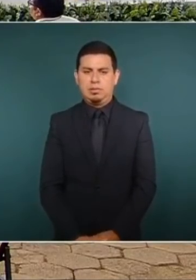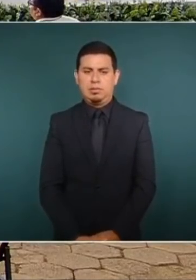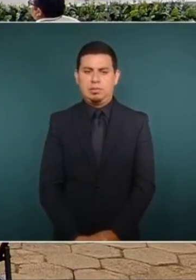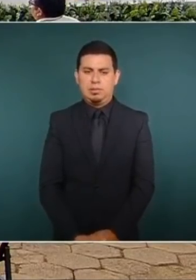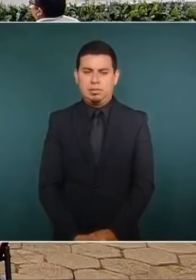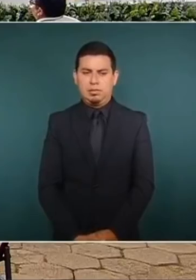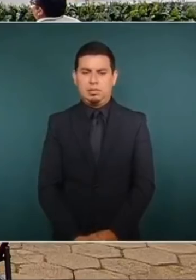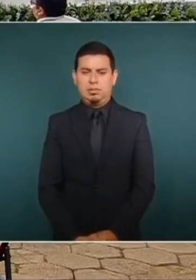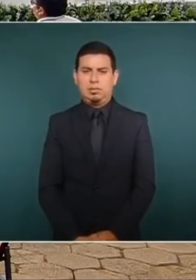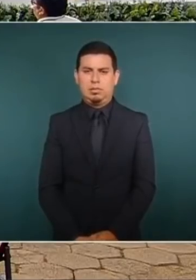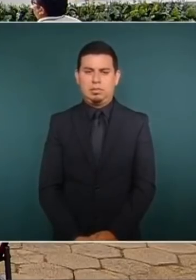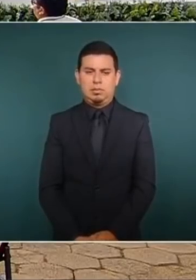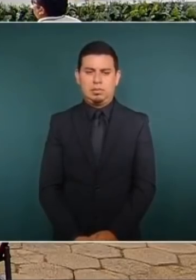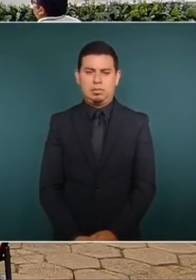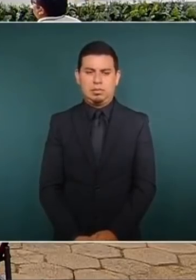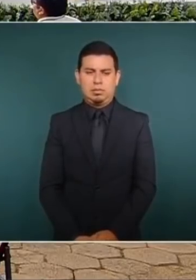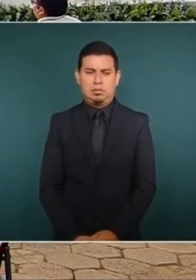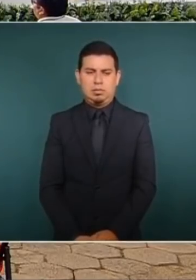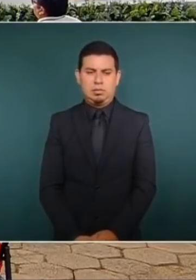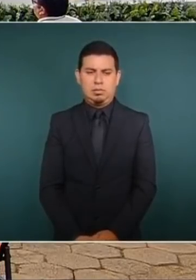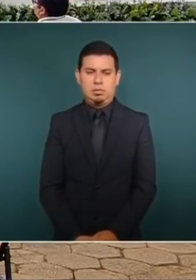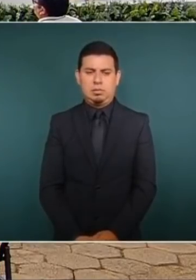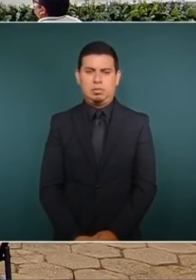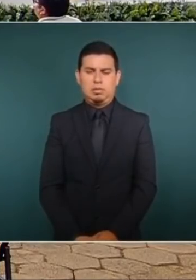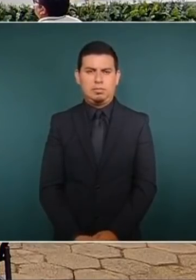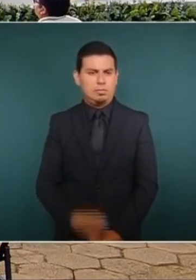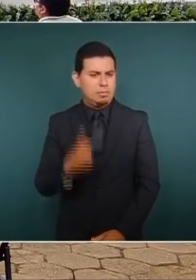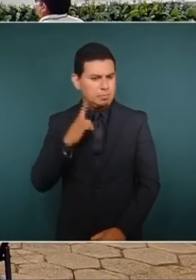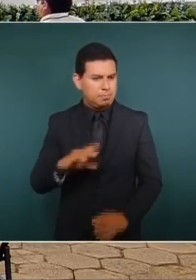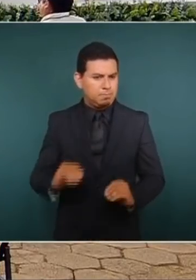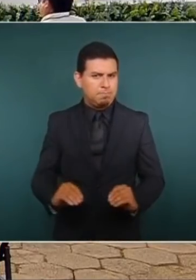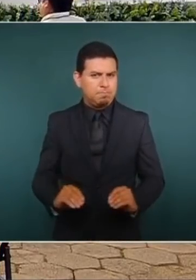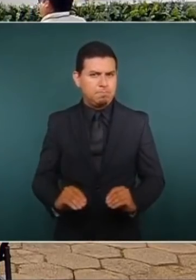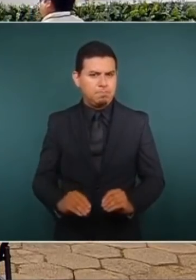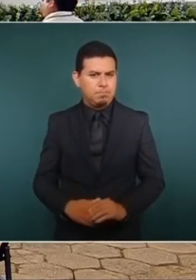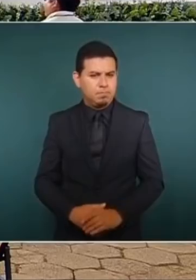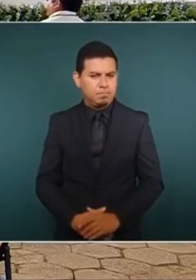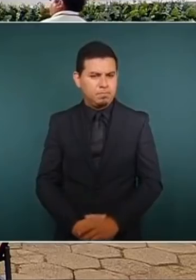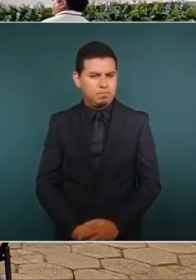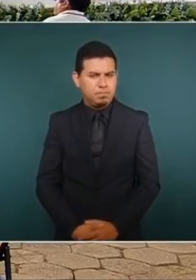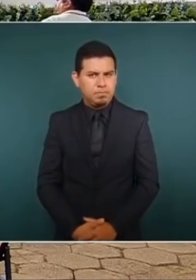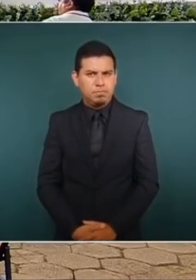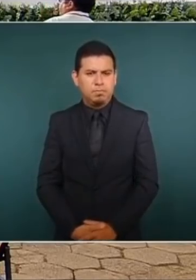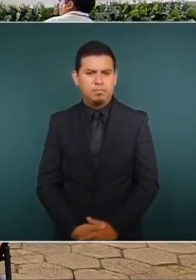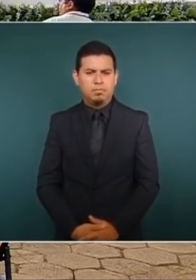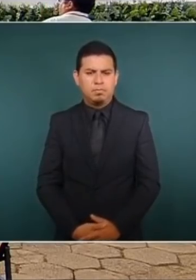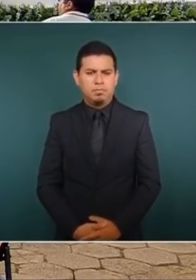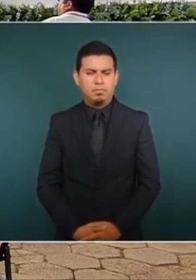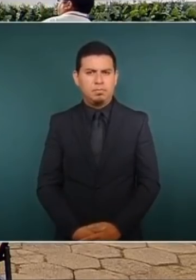que la gente ya no quiere eso. O sea, han abusado. Les puedo platicar así